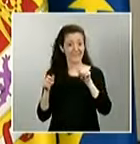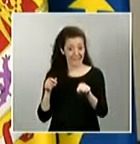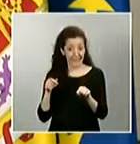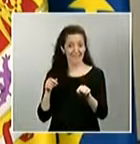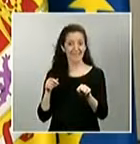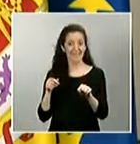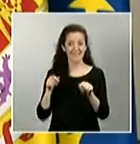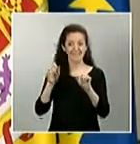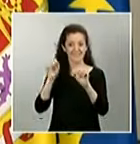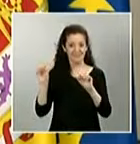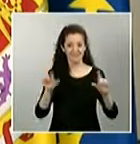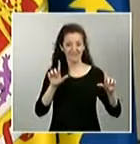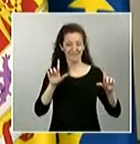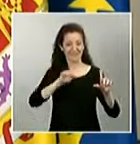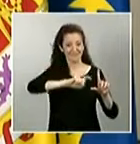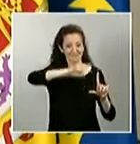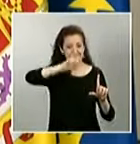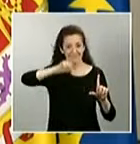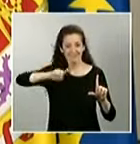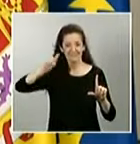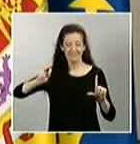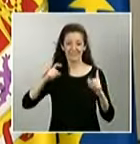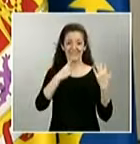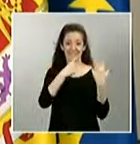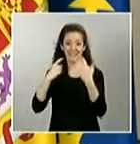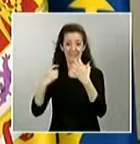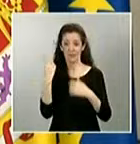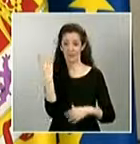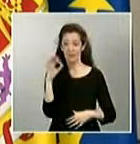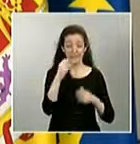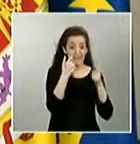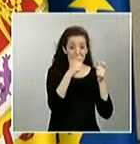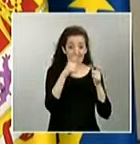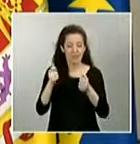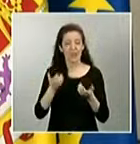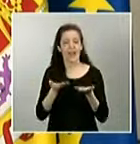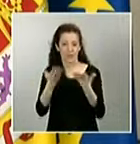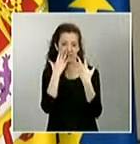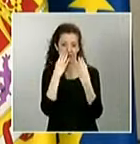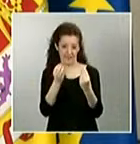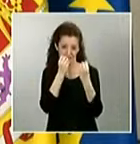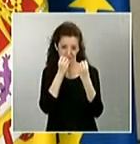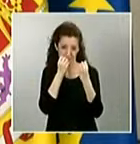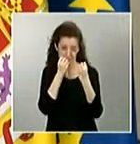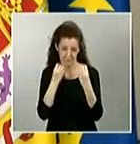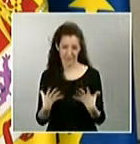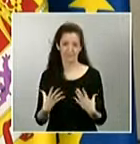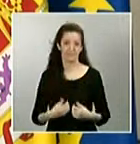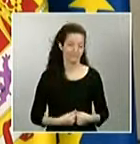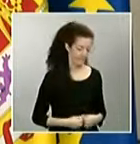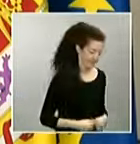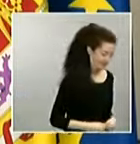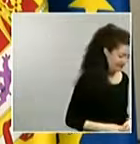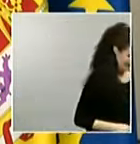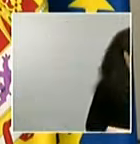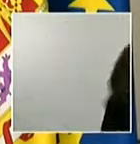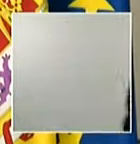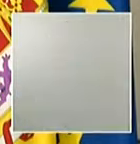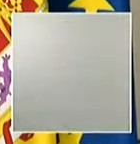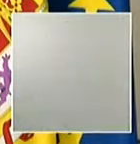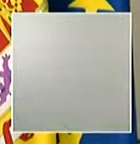gráfica con 620 sectores ayuda a entender exactamente lo que estamos diciendo en la siguiente transparencia